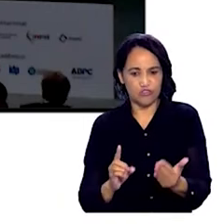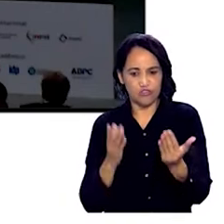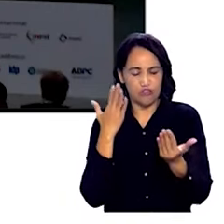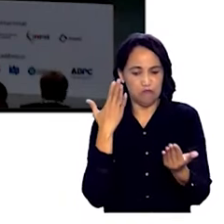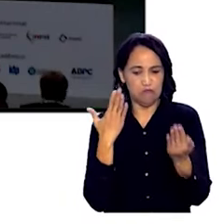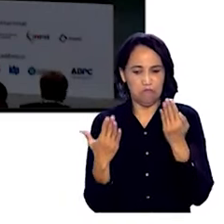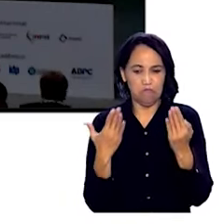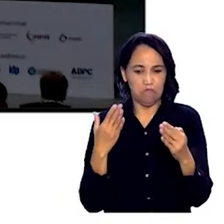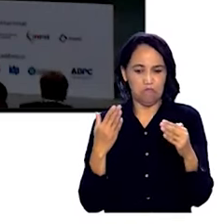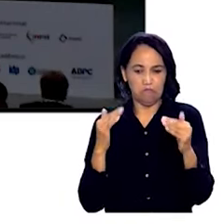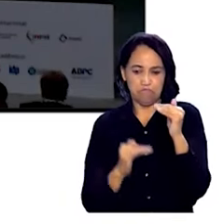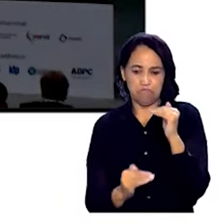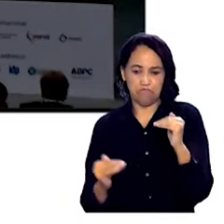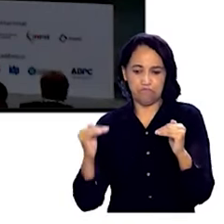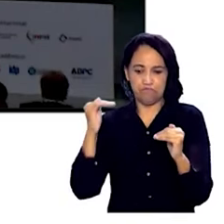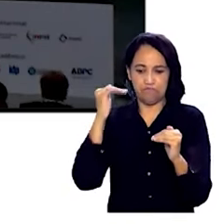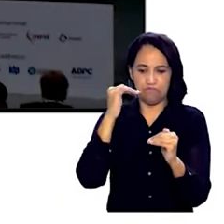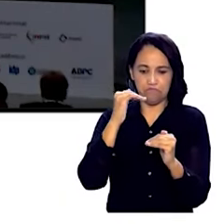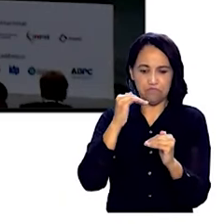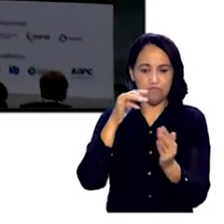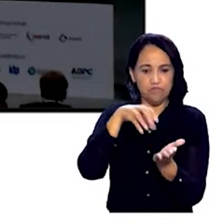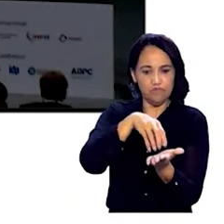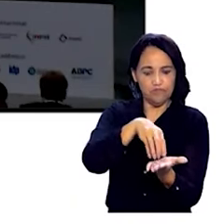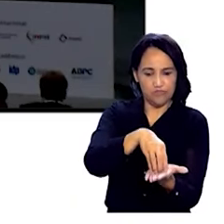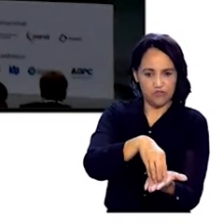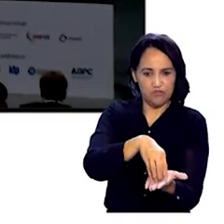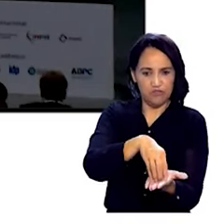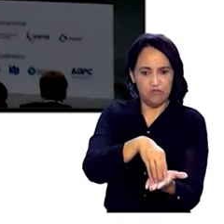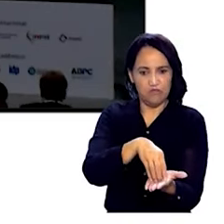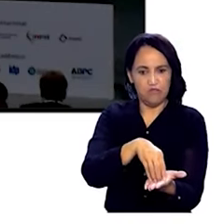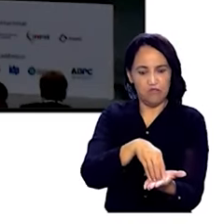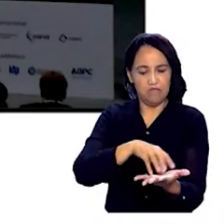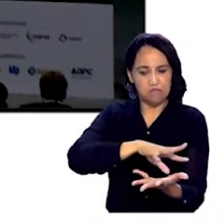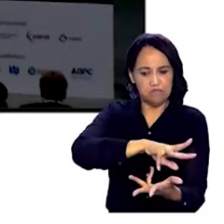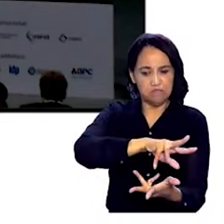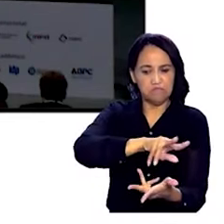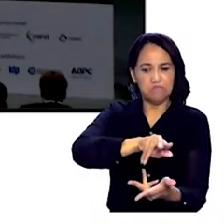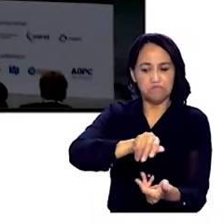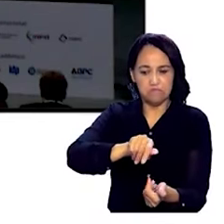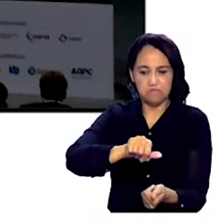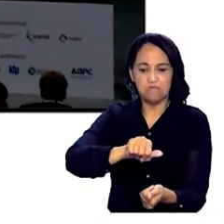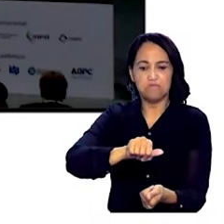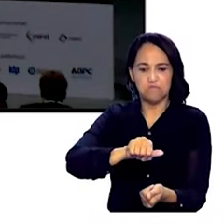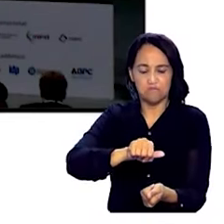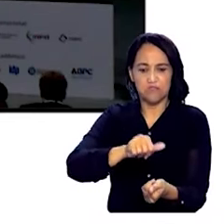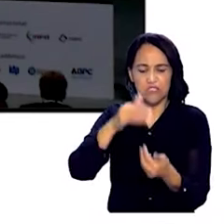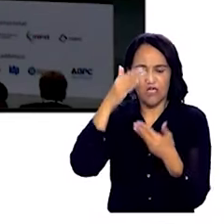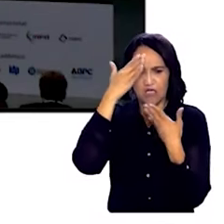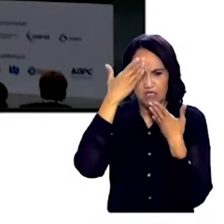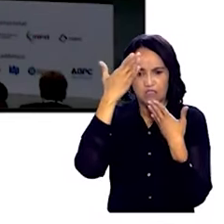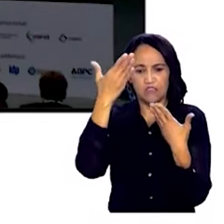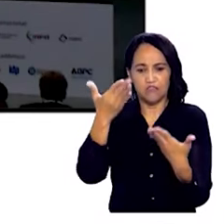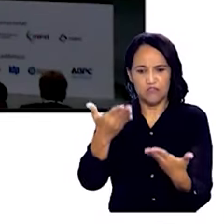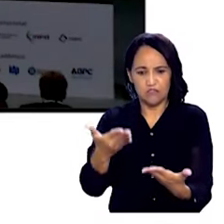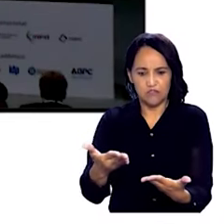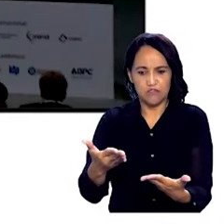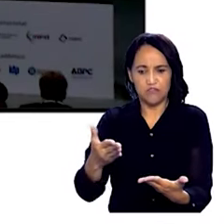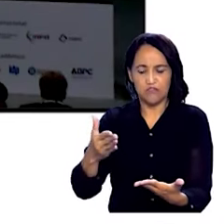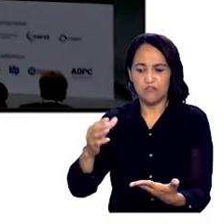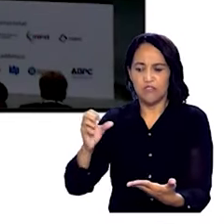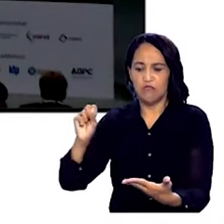agr la invitación un H agr alius al Ministro Roger